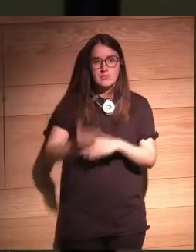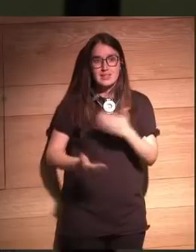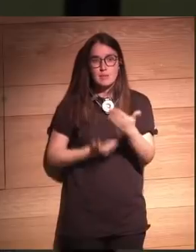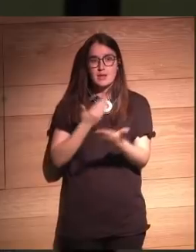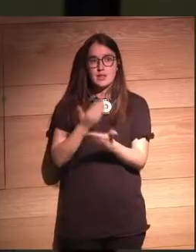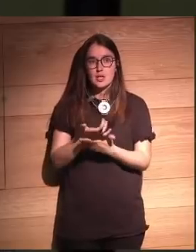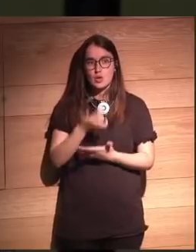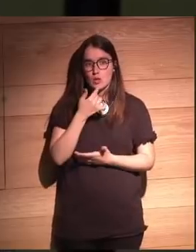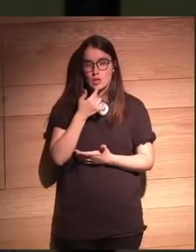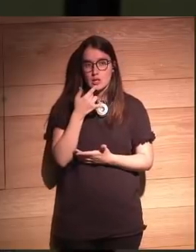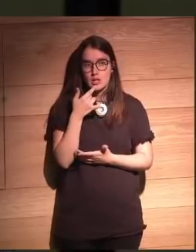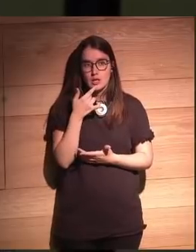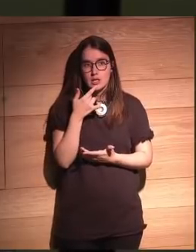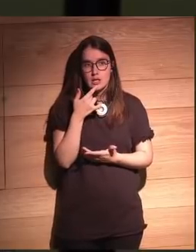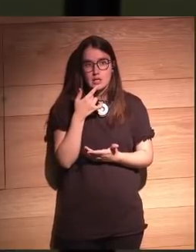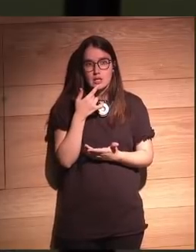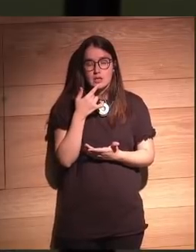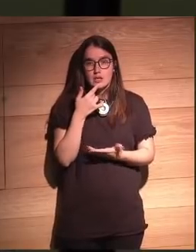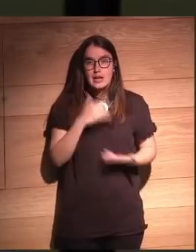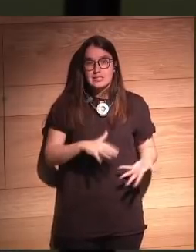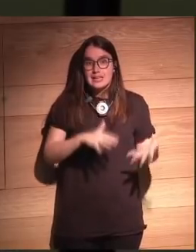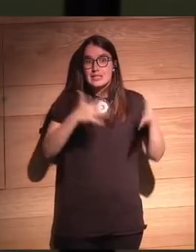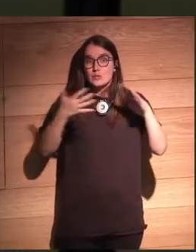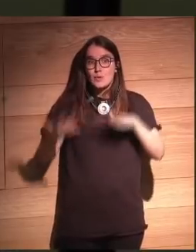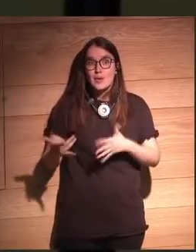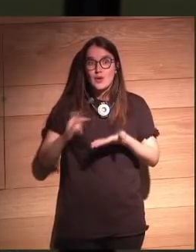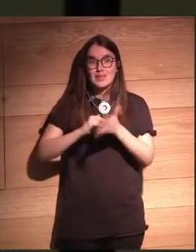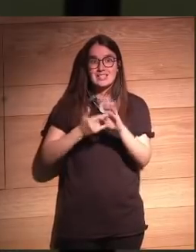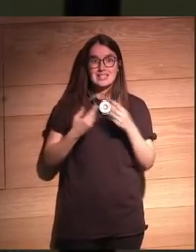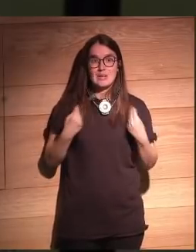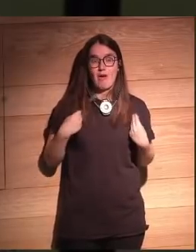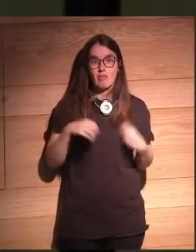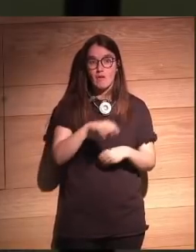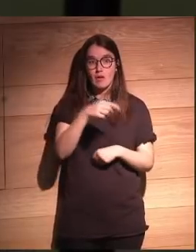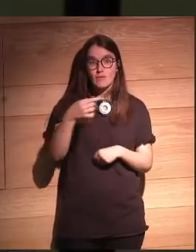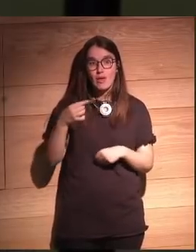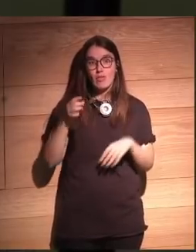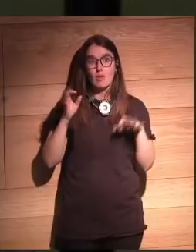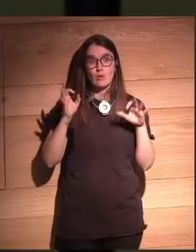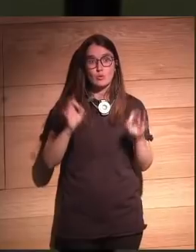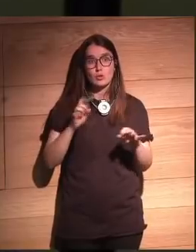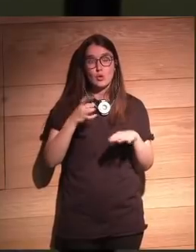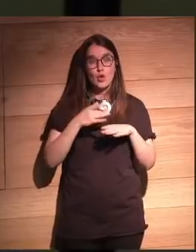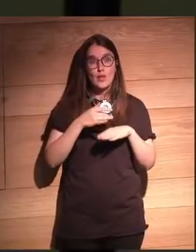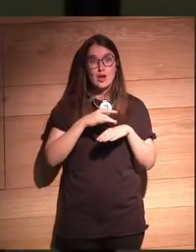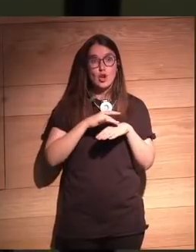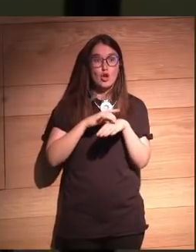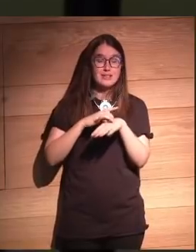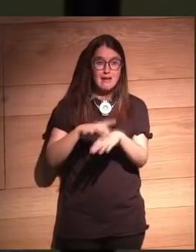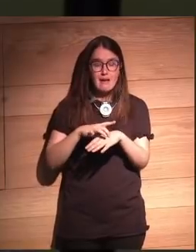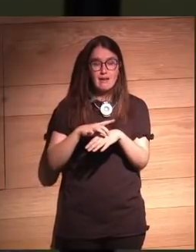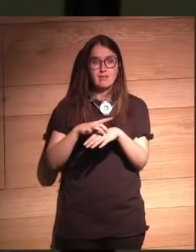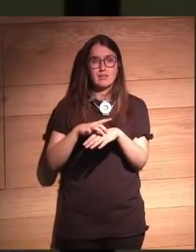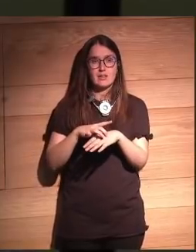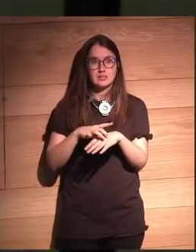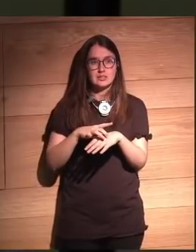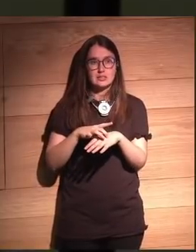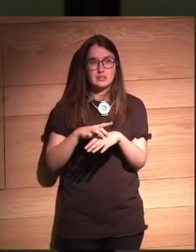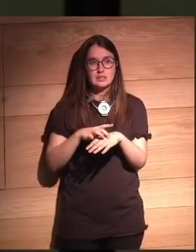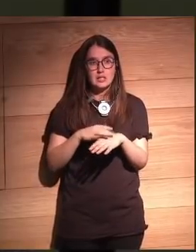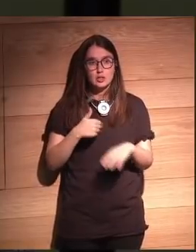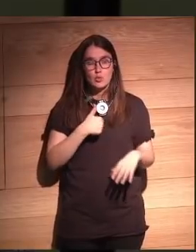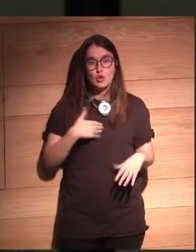de fijar, ¿no? de buena parte de la transformación del sistema de vivienda precisamente a uno de los agentes, ¿no? que juegan